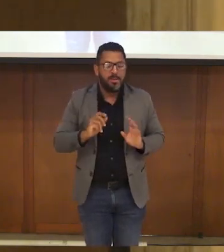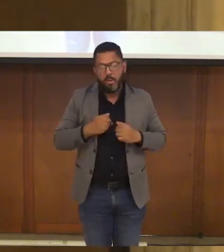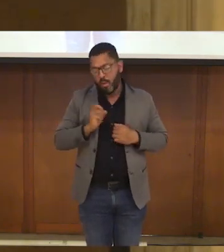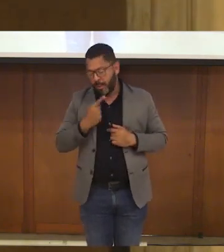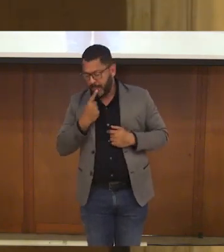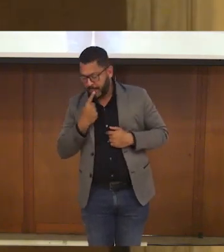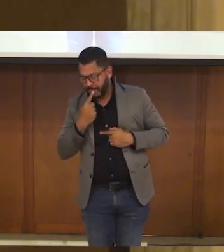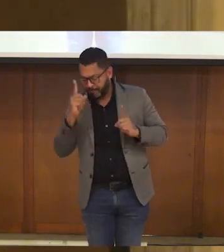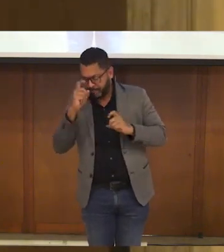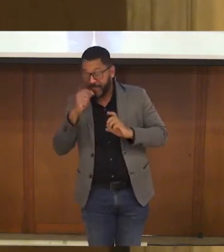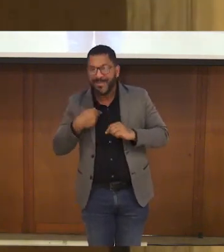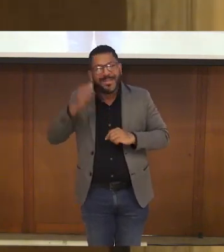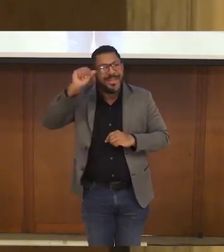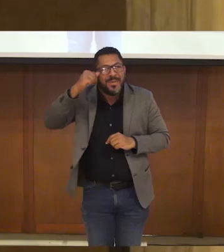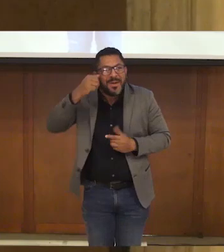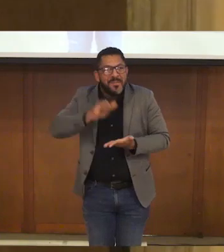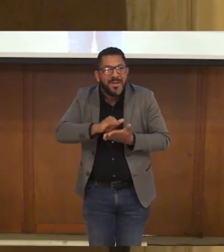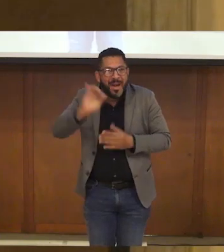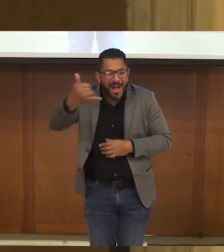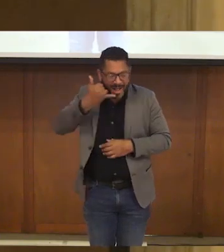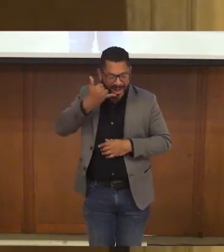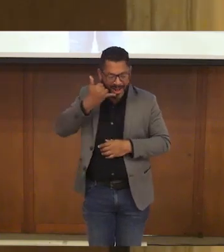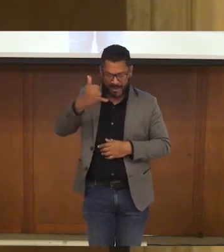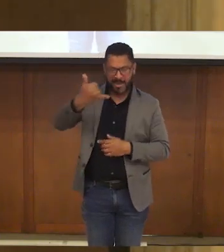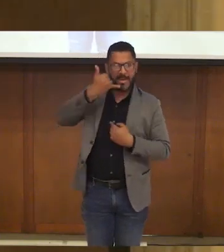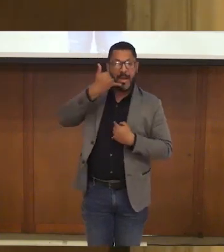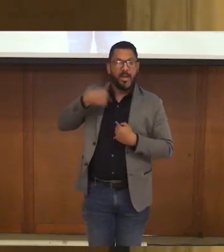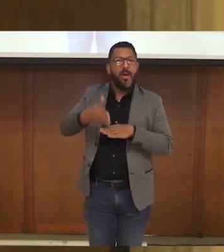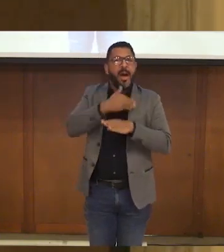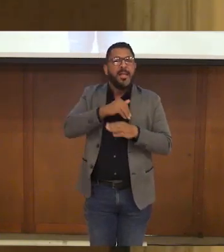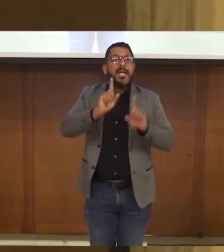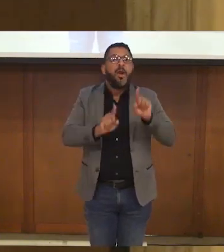Y recuerdo mucho ese día, porque